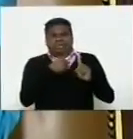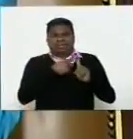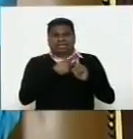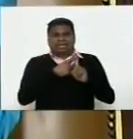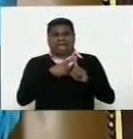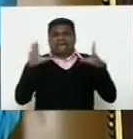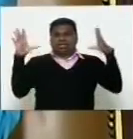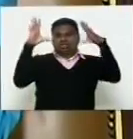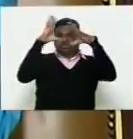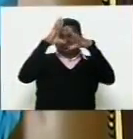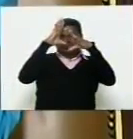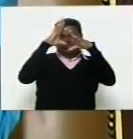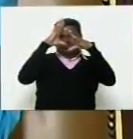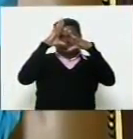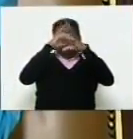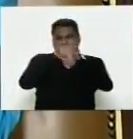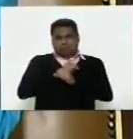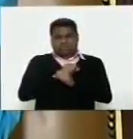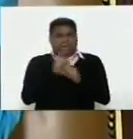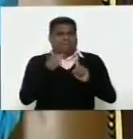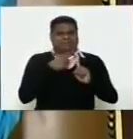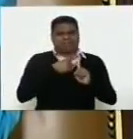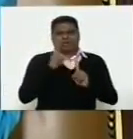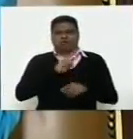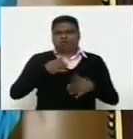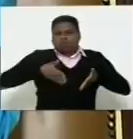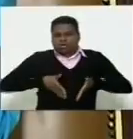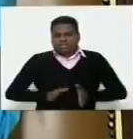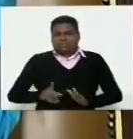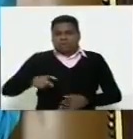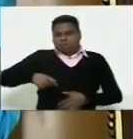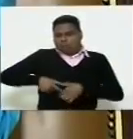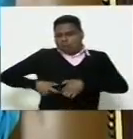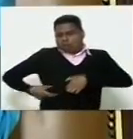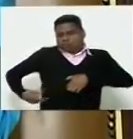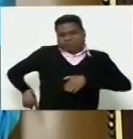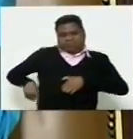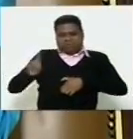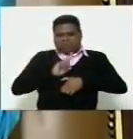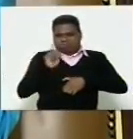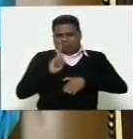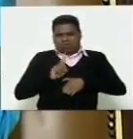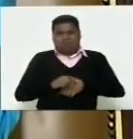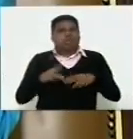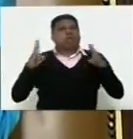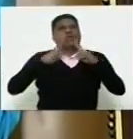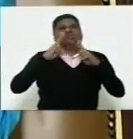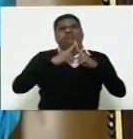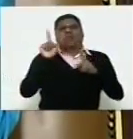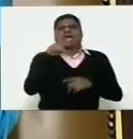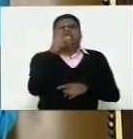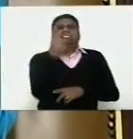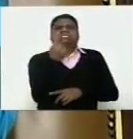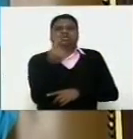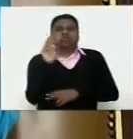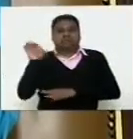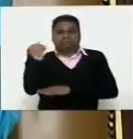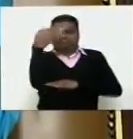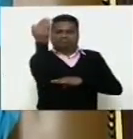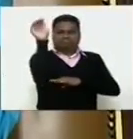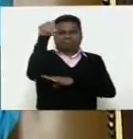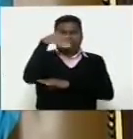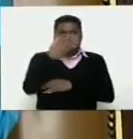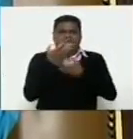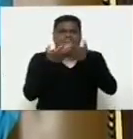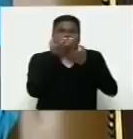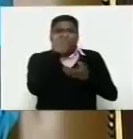hubiera empezado por aclarar que ella no nació de ninguna costilla, ni conoció a ninguna serpiente, ni ofreció manzanas a